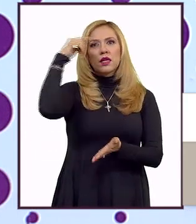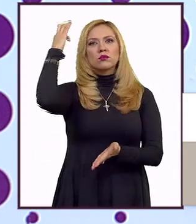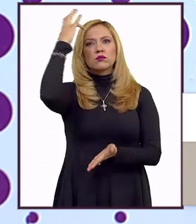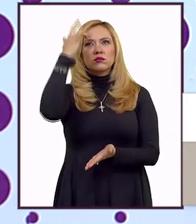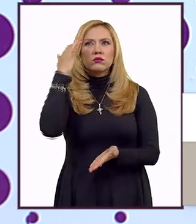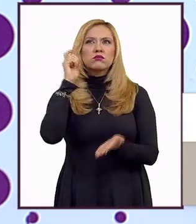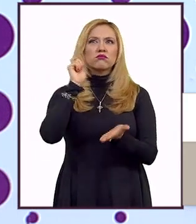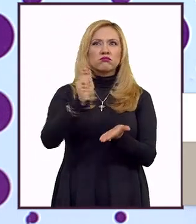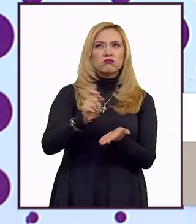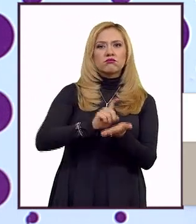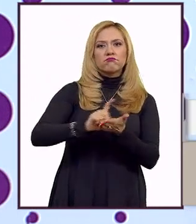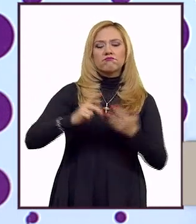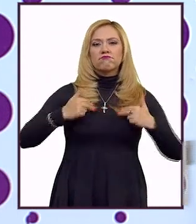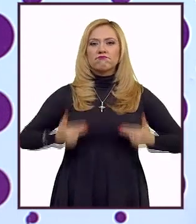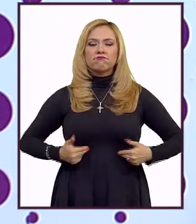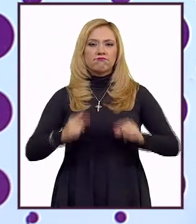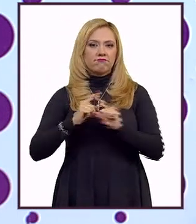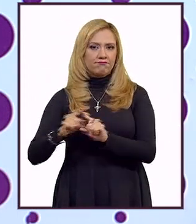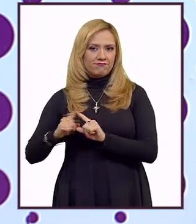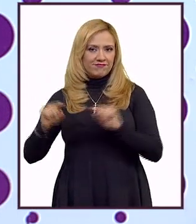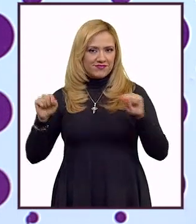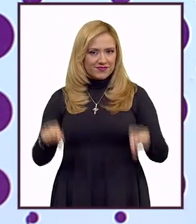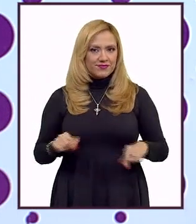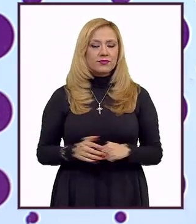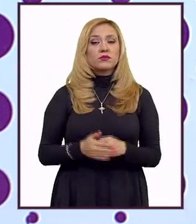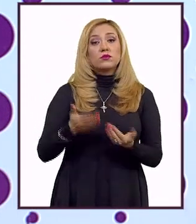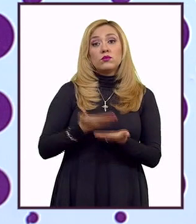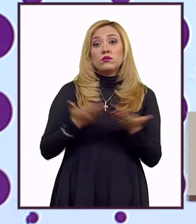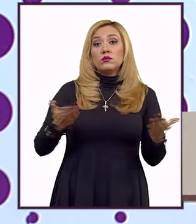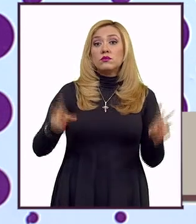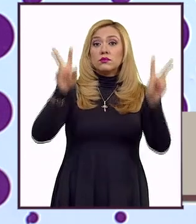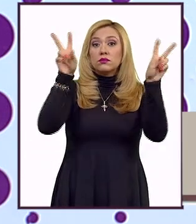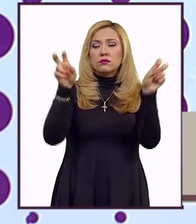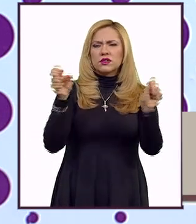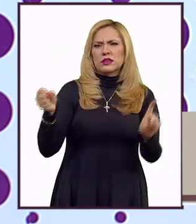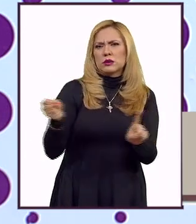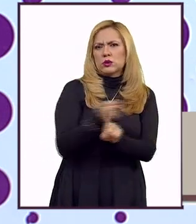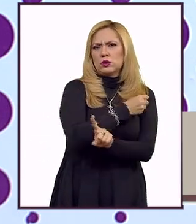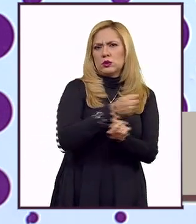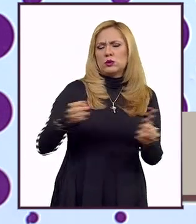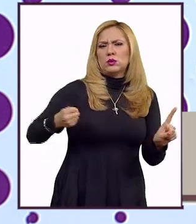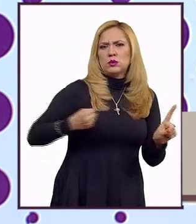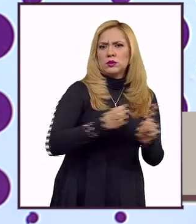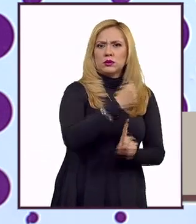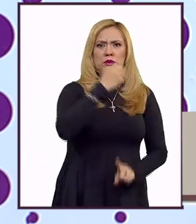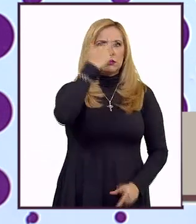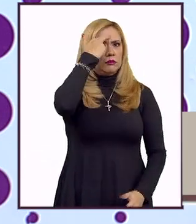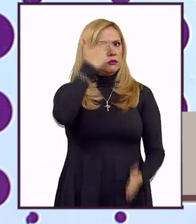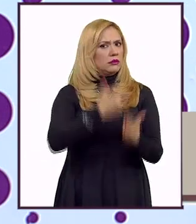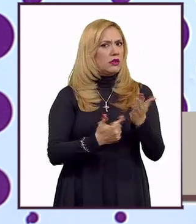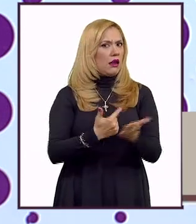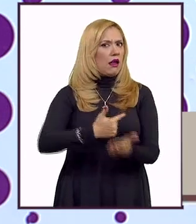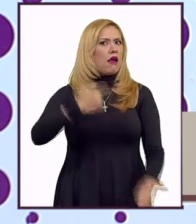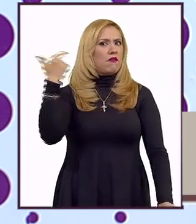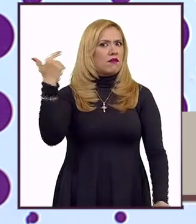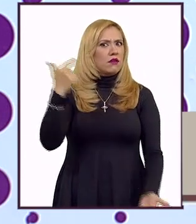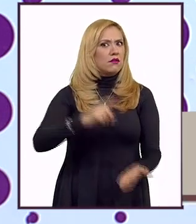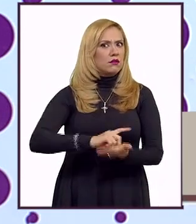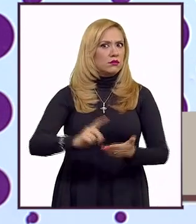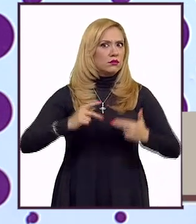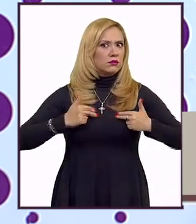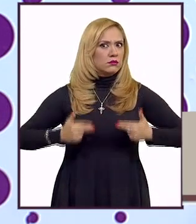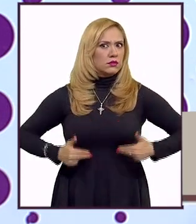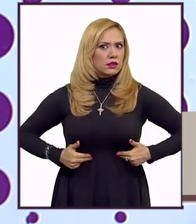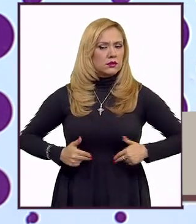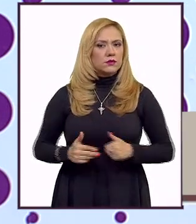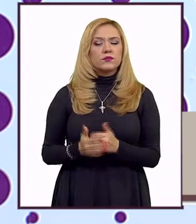derechos humanos. El día de hoy vamos a conversar sobre la tortura, un delito y una violación grave de derechos humanos, para lo cual contamos